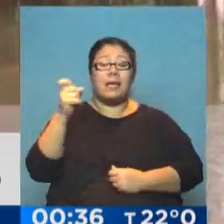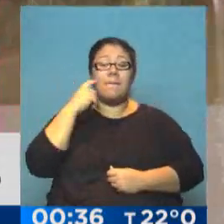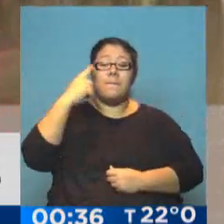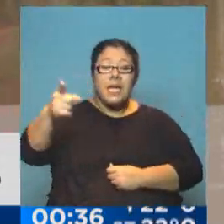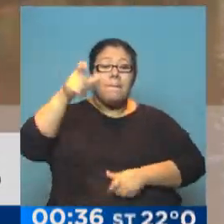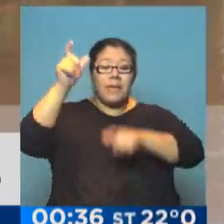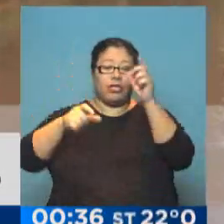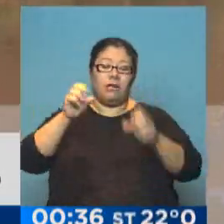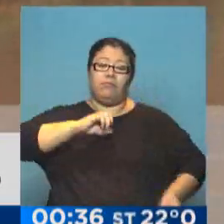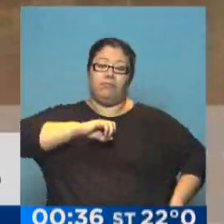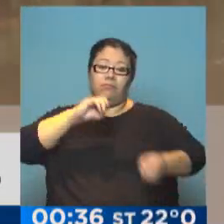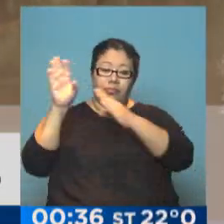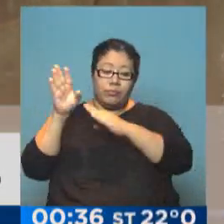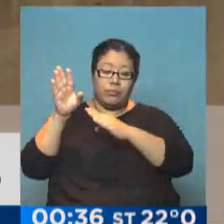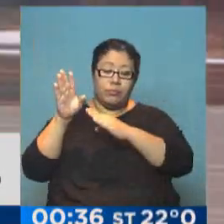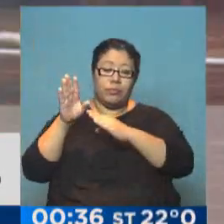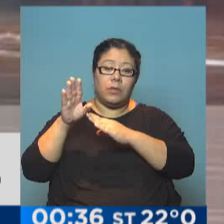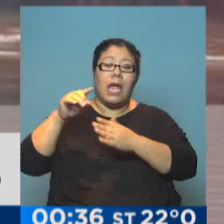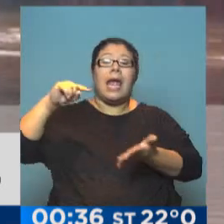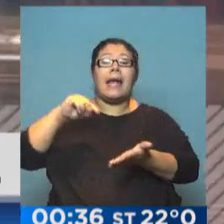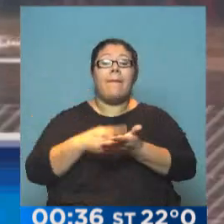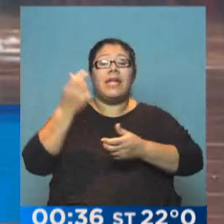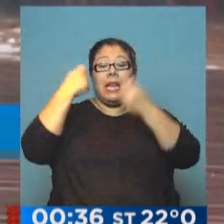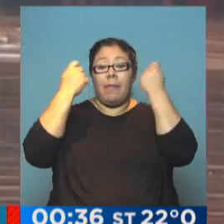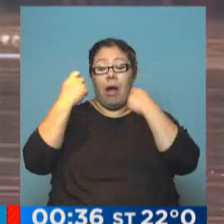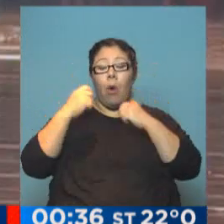Asunción y localidades aledañas.